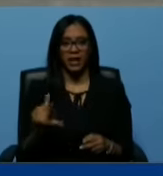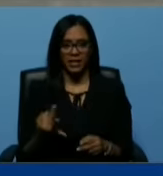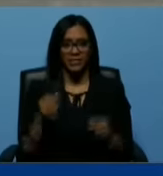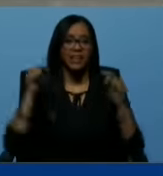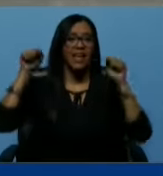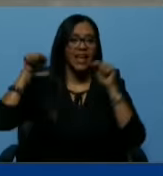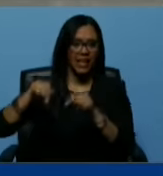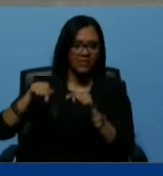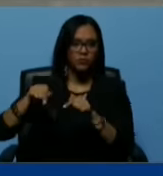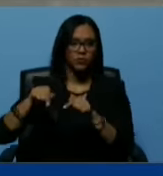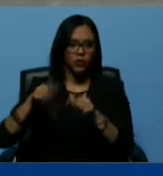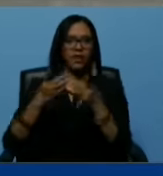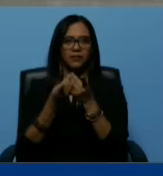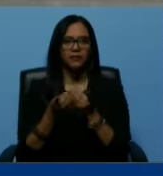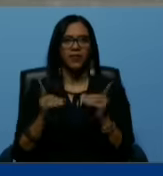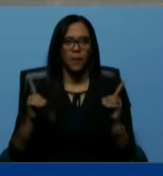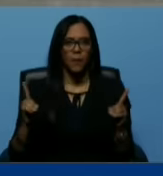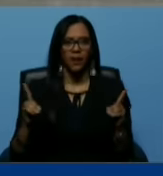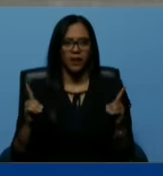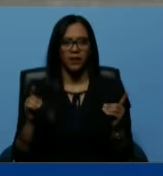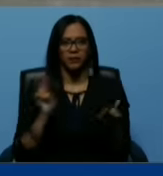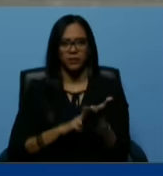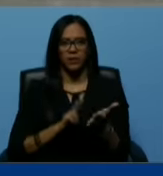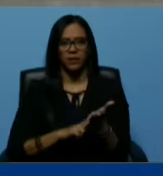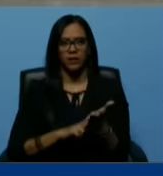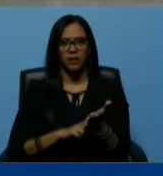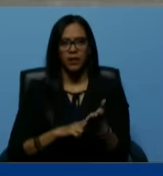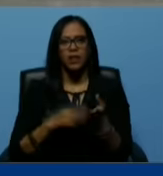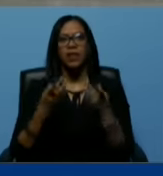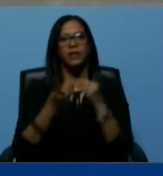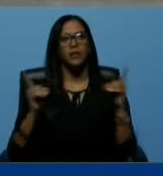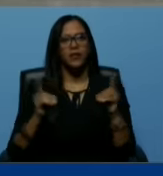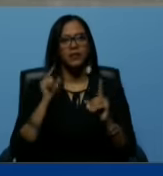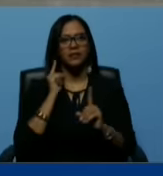democracia verdadera. Esta es la democracia directa,